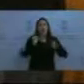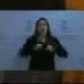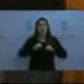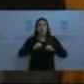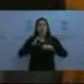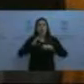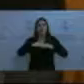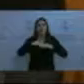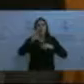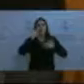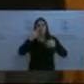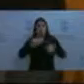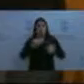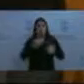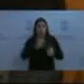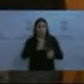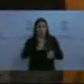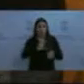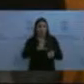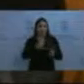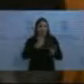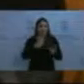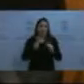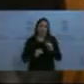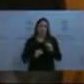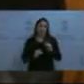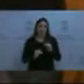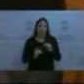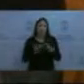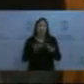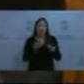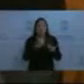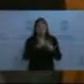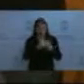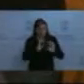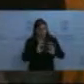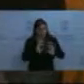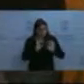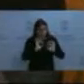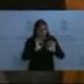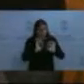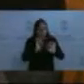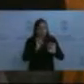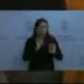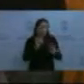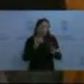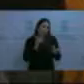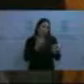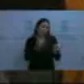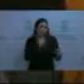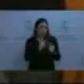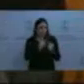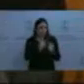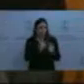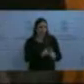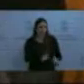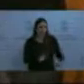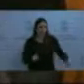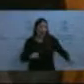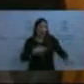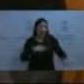mínimo garantizado por parte del Estado. A pesar de todo eso, y que forma parte de un debate más amplio que el que